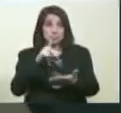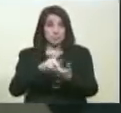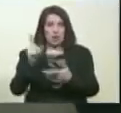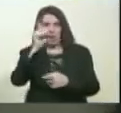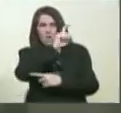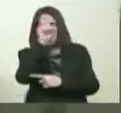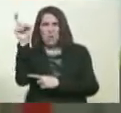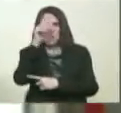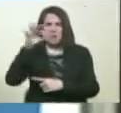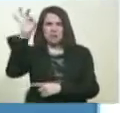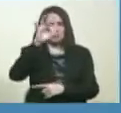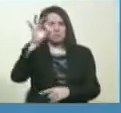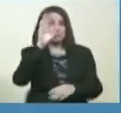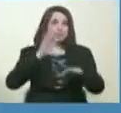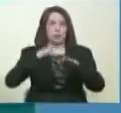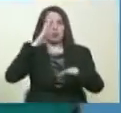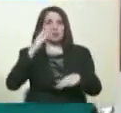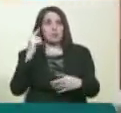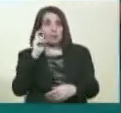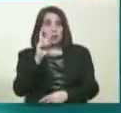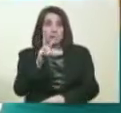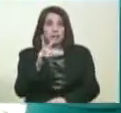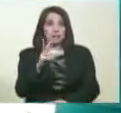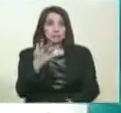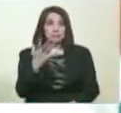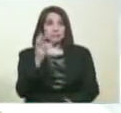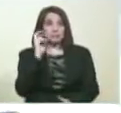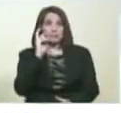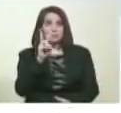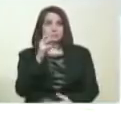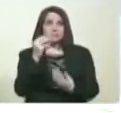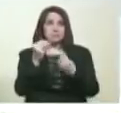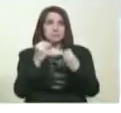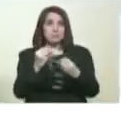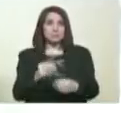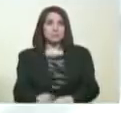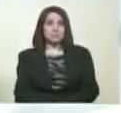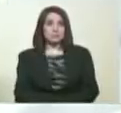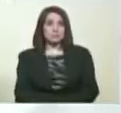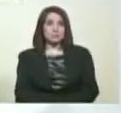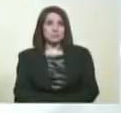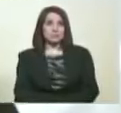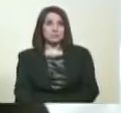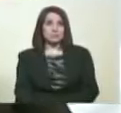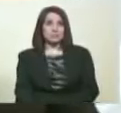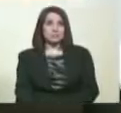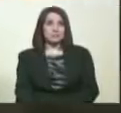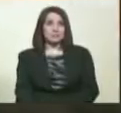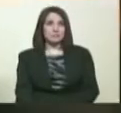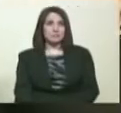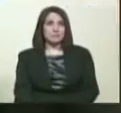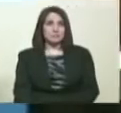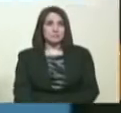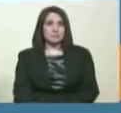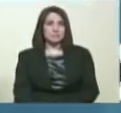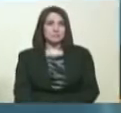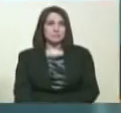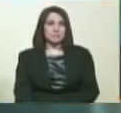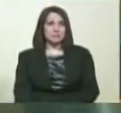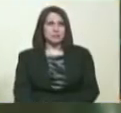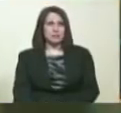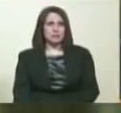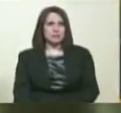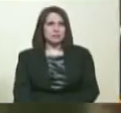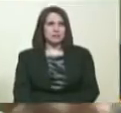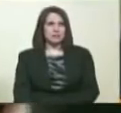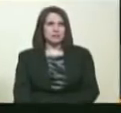Plagatós, muy famosa. Sí. Había un chiste de Plagatós, ¿no? ¿Cómo está? ¿Ah? ¿Cómo es el chiste, Calona? ¿Cómo estás? Mucho